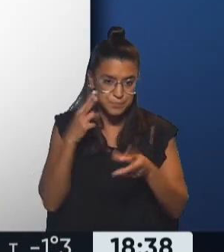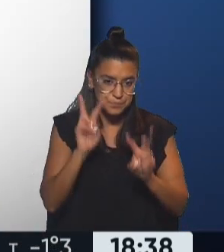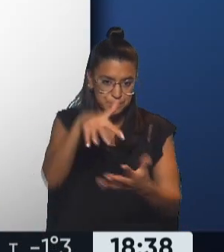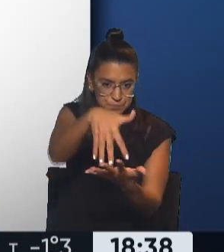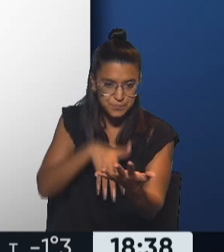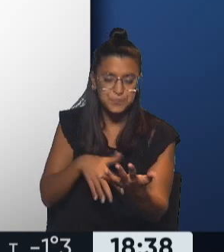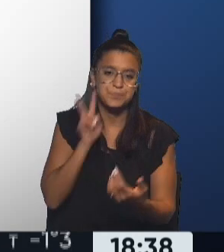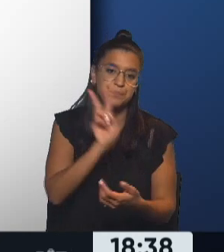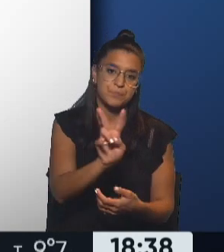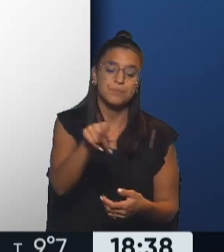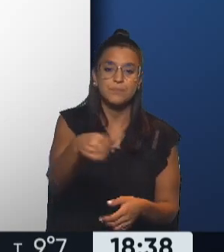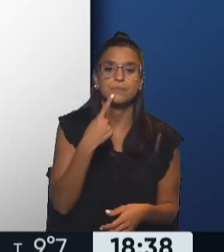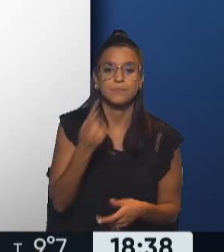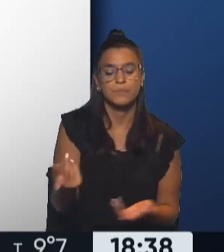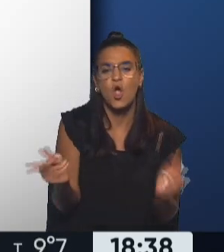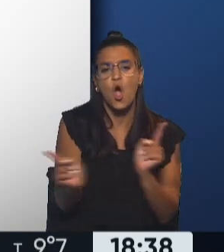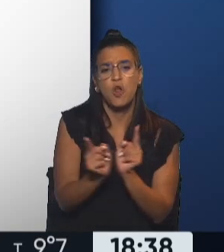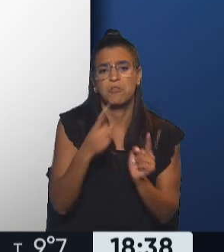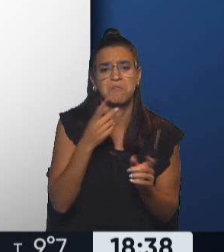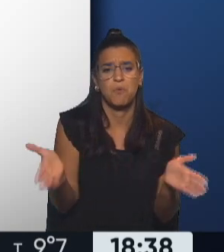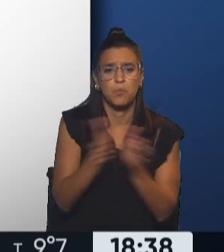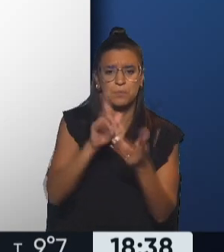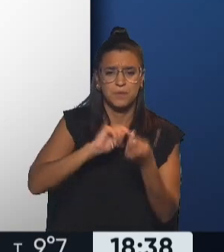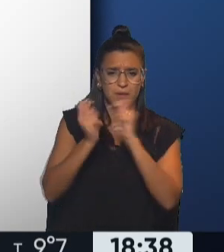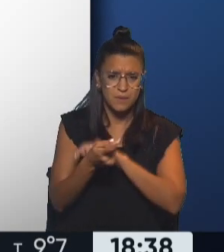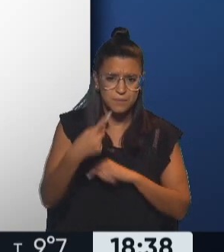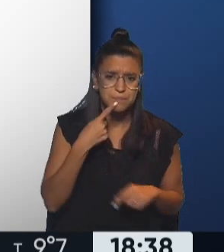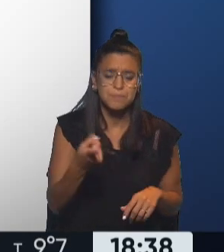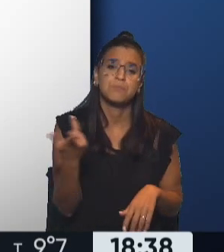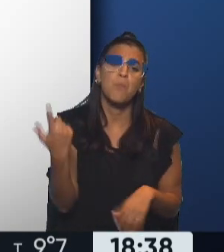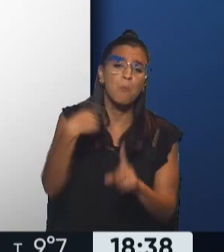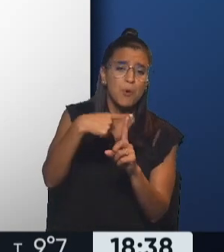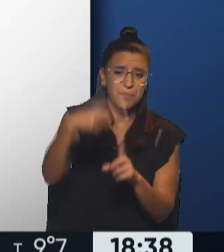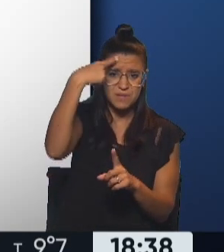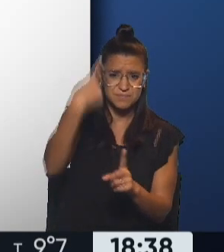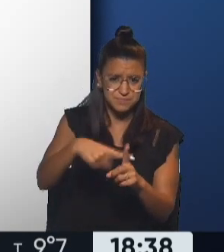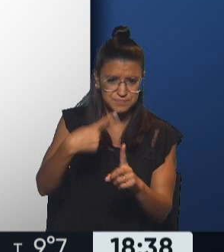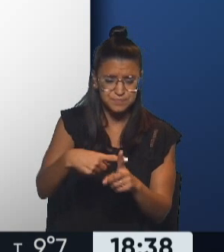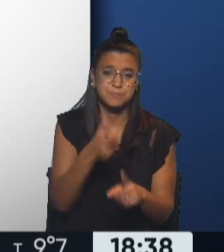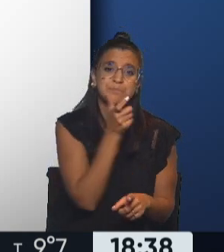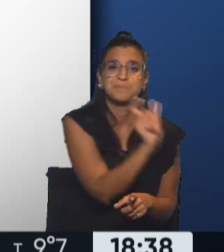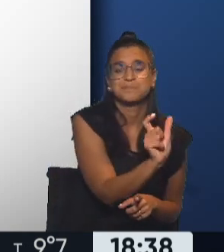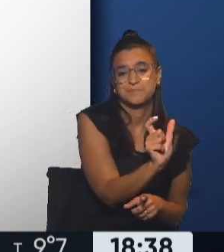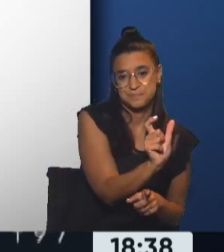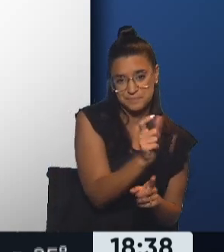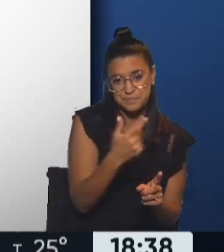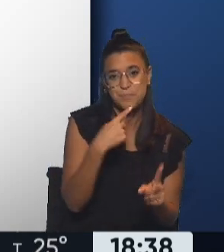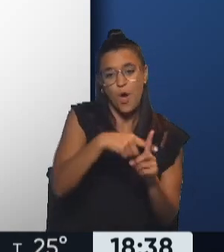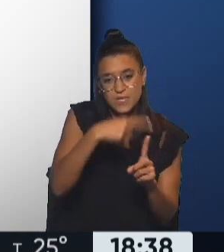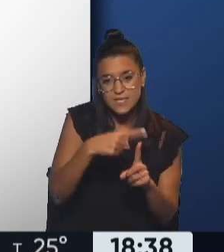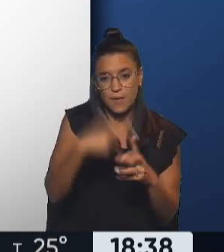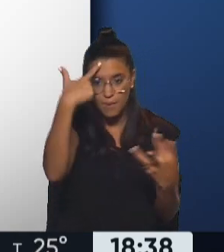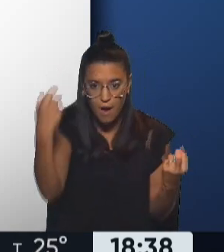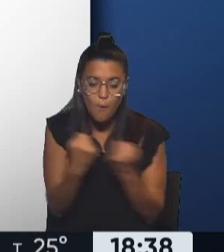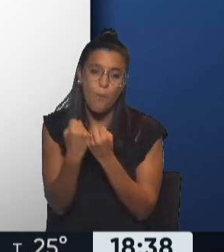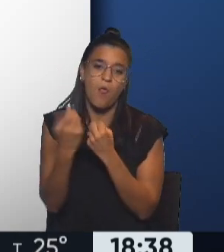Te decía que es bastante escueto, dice Juntos por el Cambio, considera positivo, ahí aparece el primer adjetivo, este primer entendimiento con el